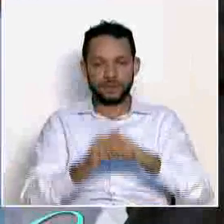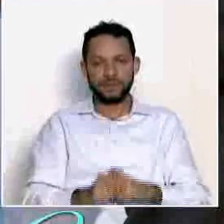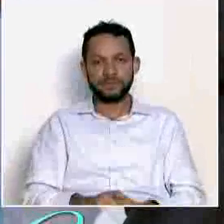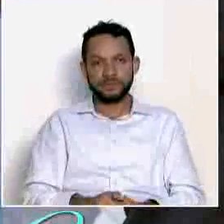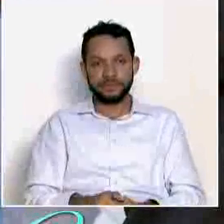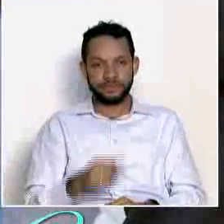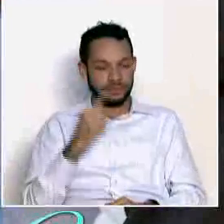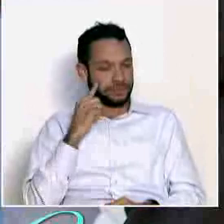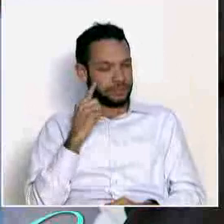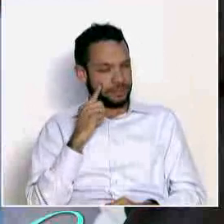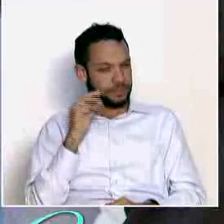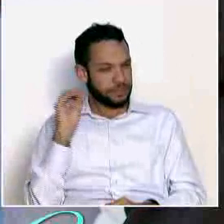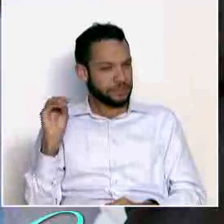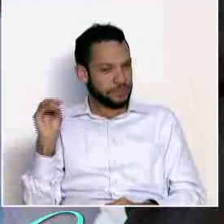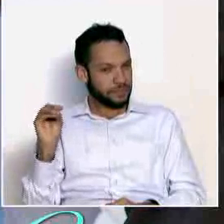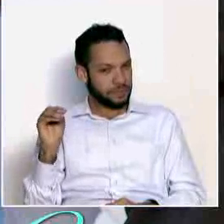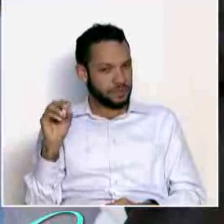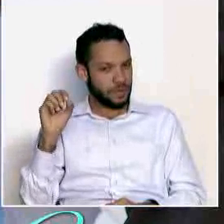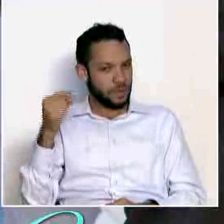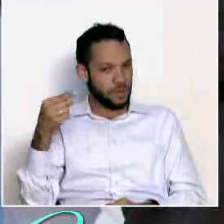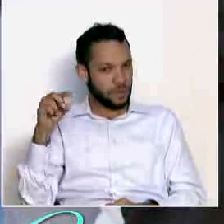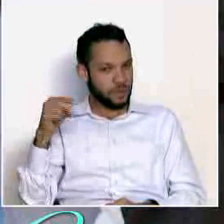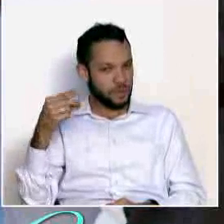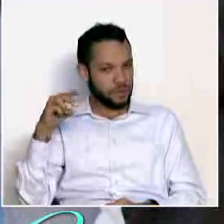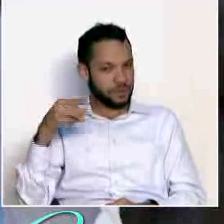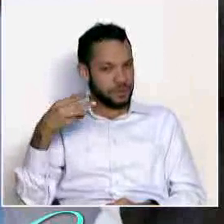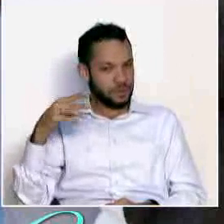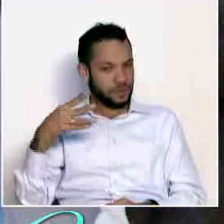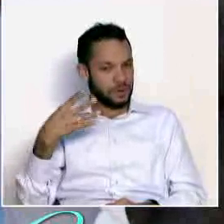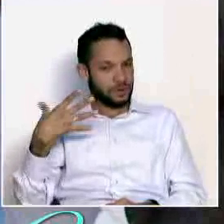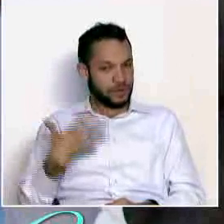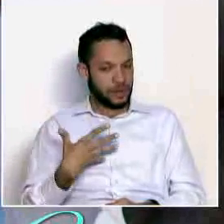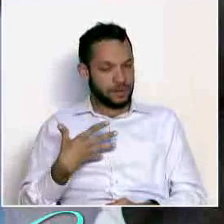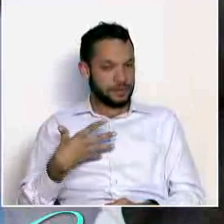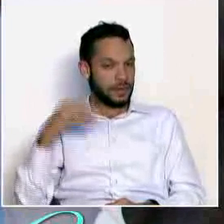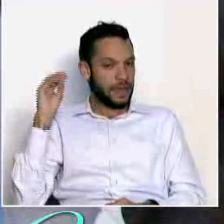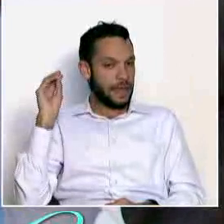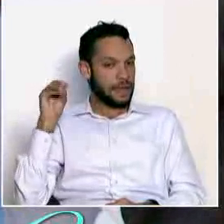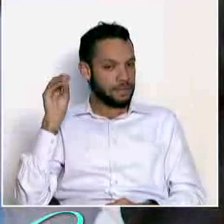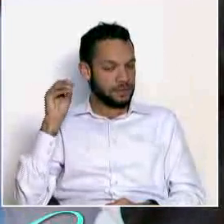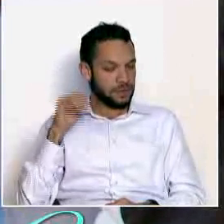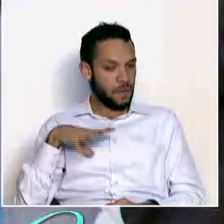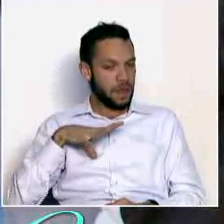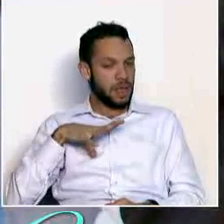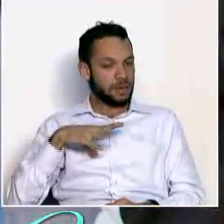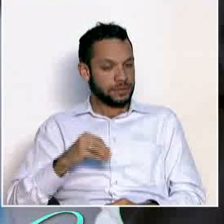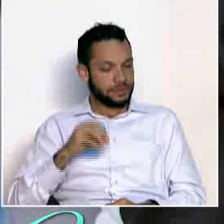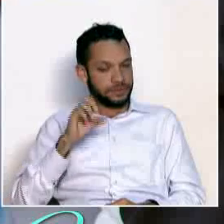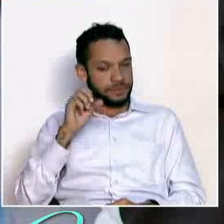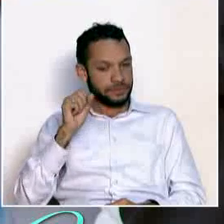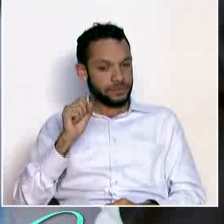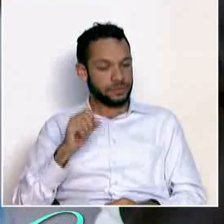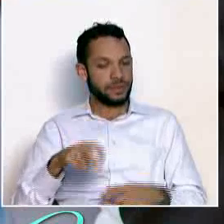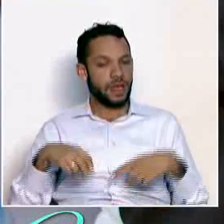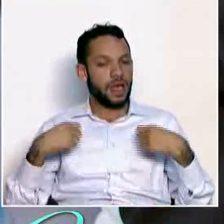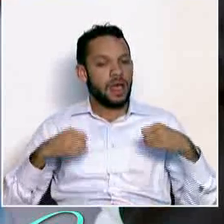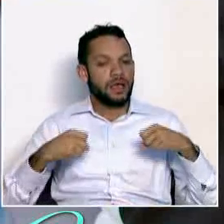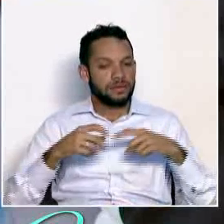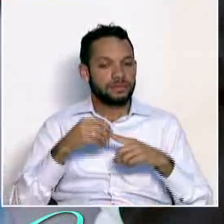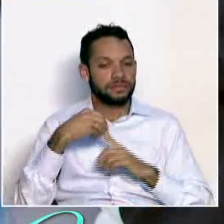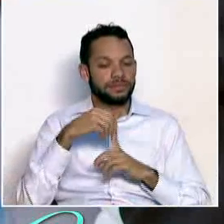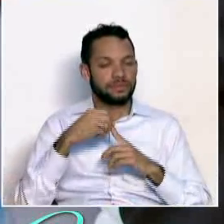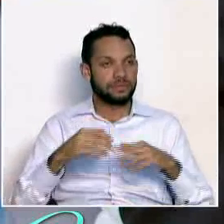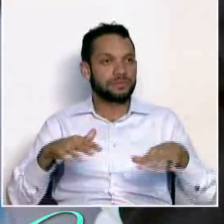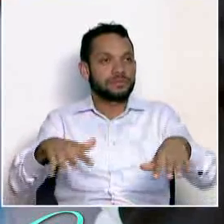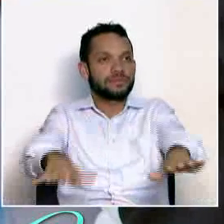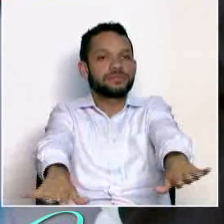Escucha atentamente mi voz. Voy a contar hasta 5 y a la voz de 5 quiero que relajes completamente todos los músculos de tu